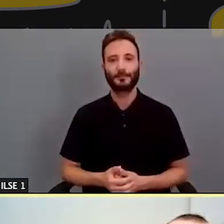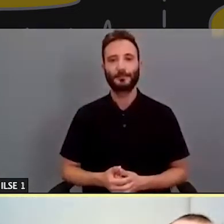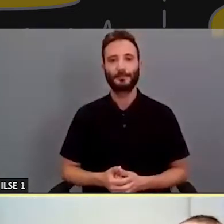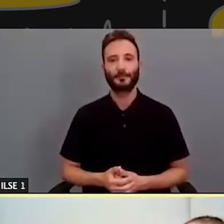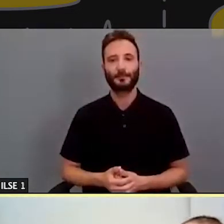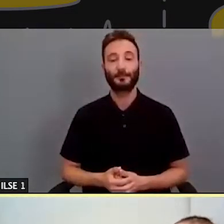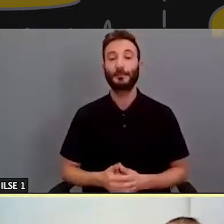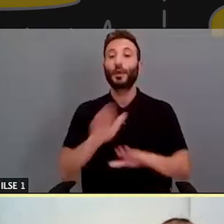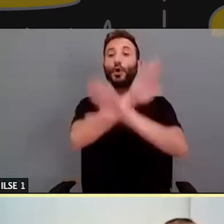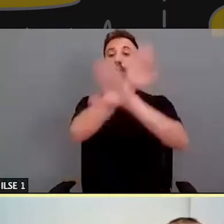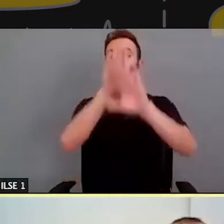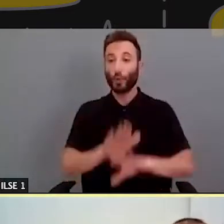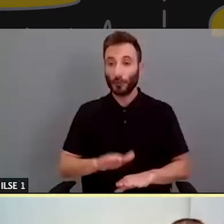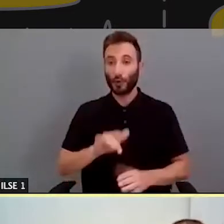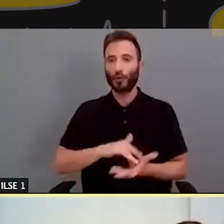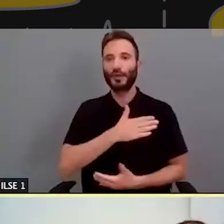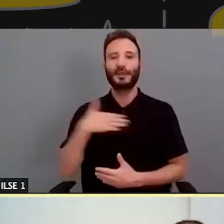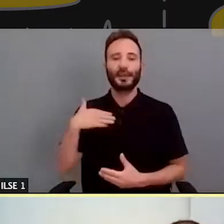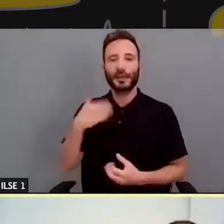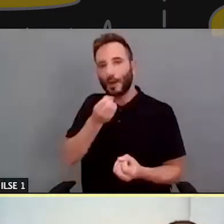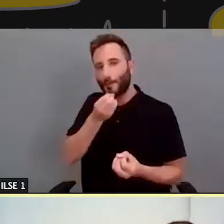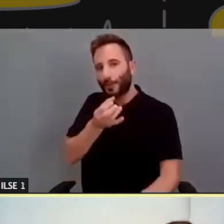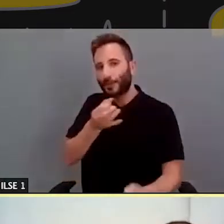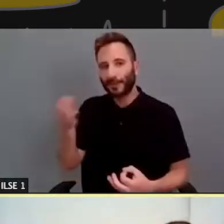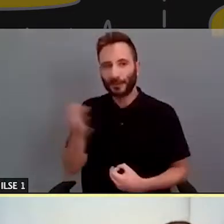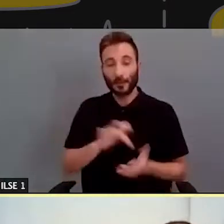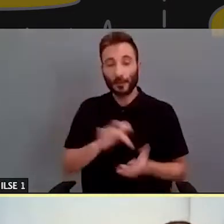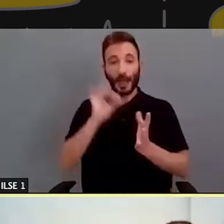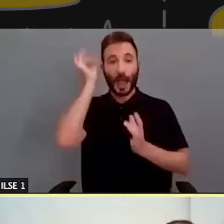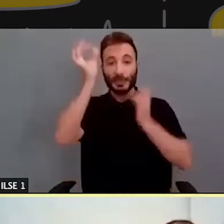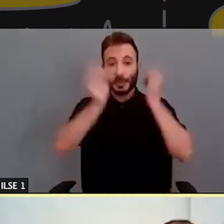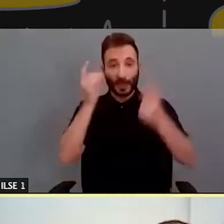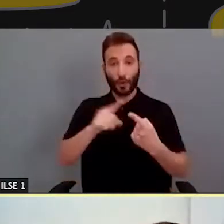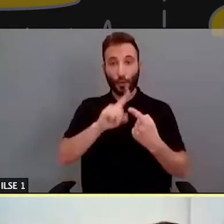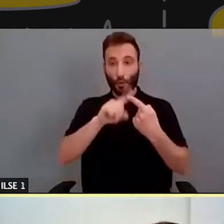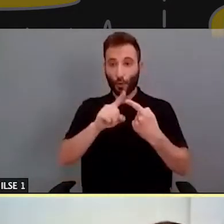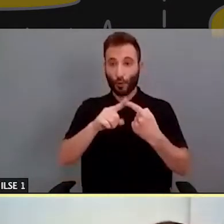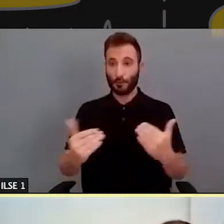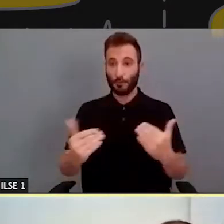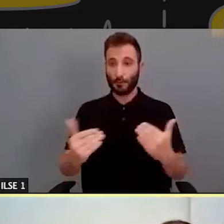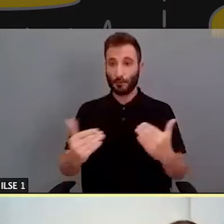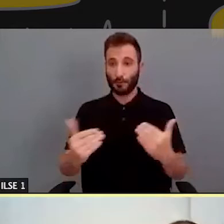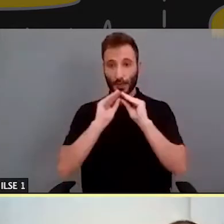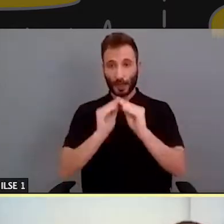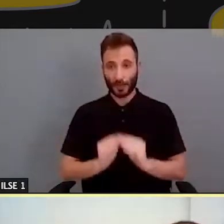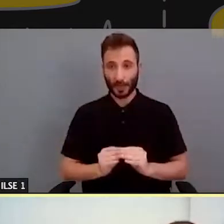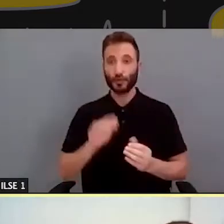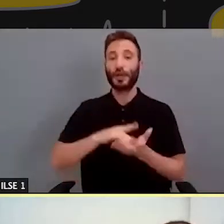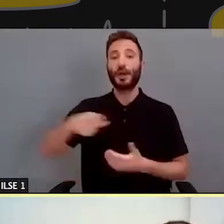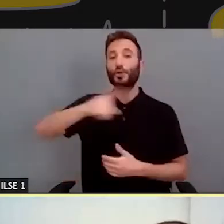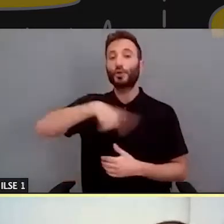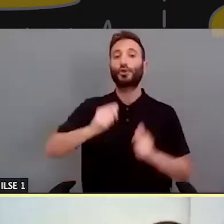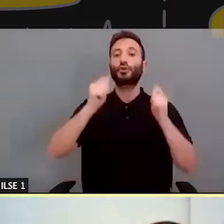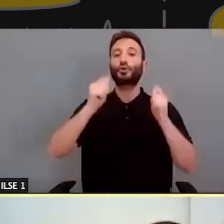Por último, quería comentar una de las actividades que también realizamos. Nosotros recibimos la mención